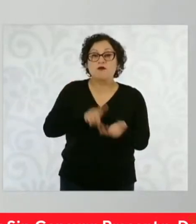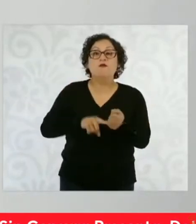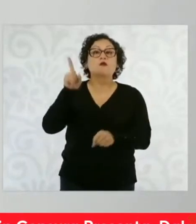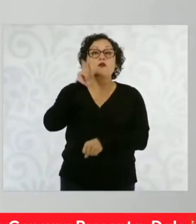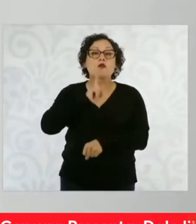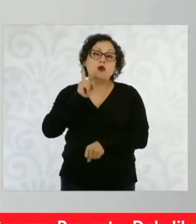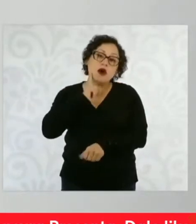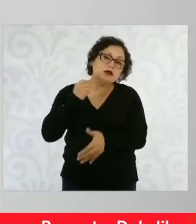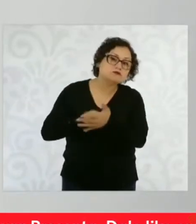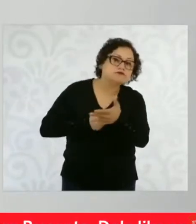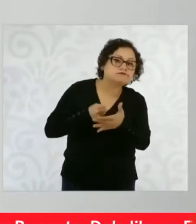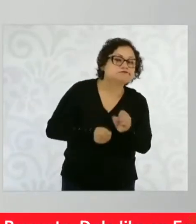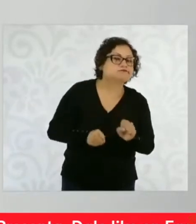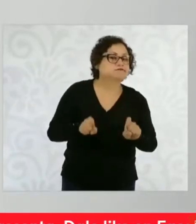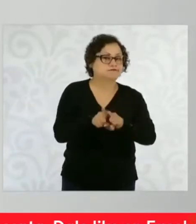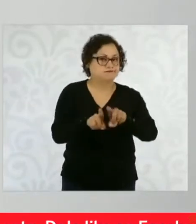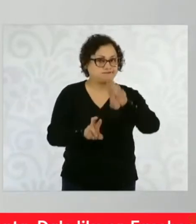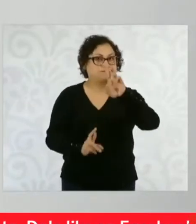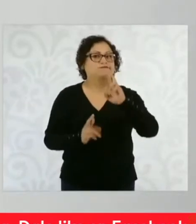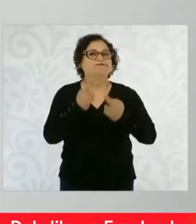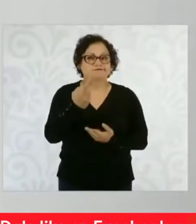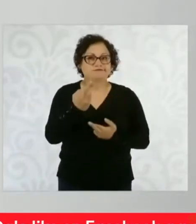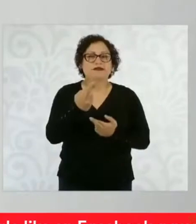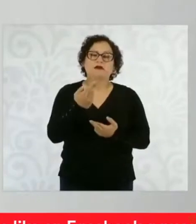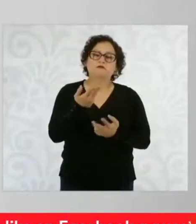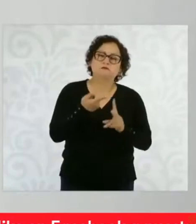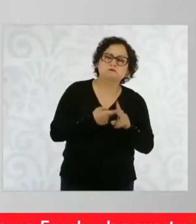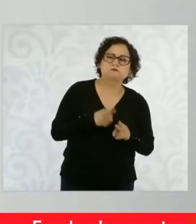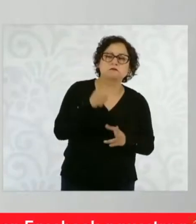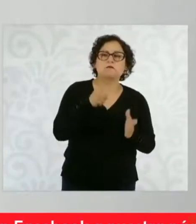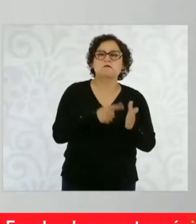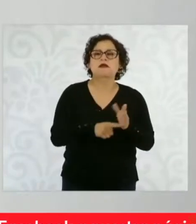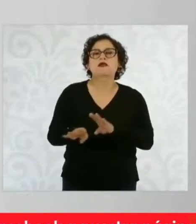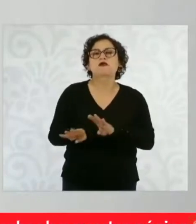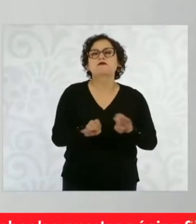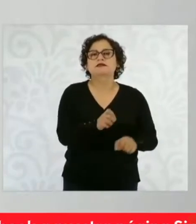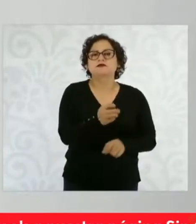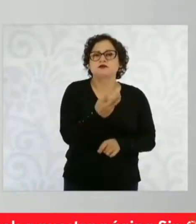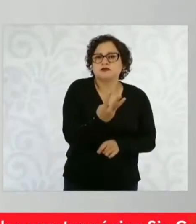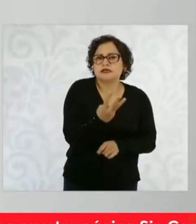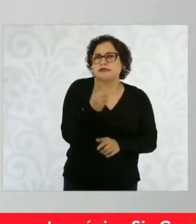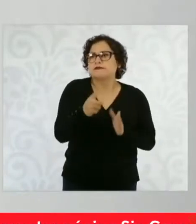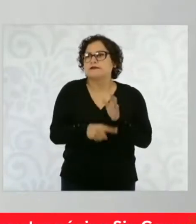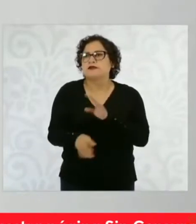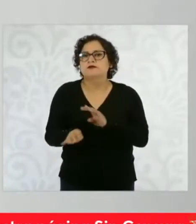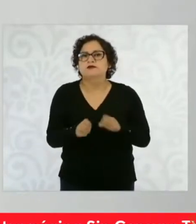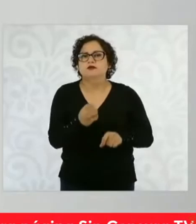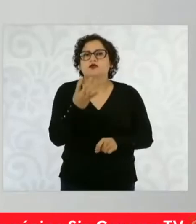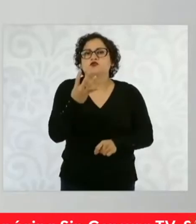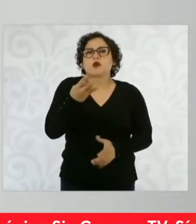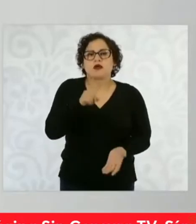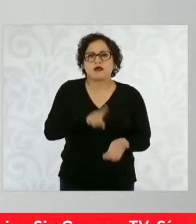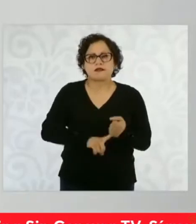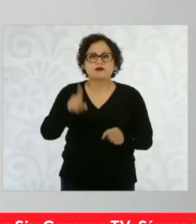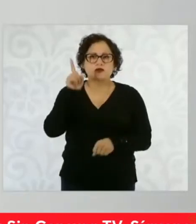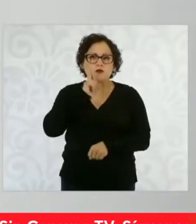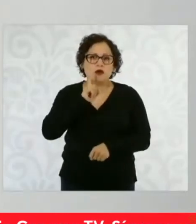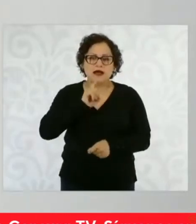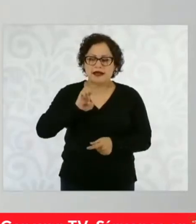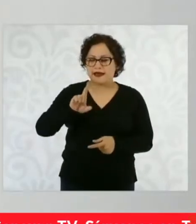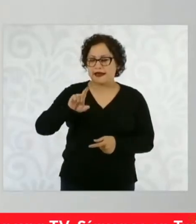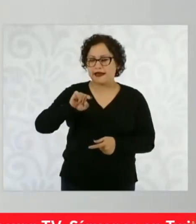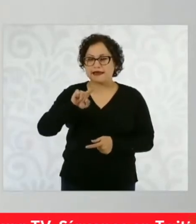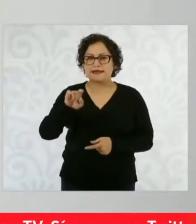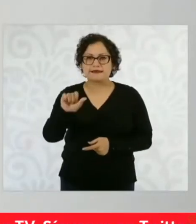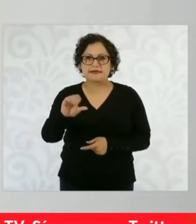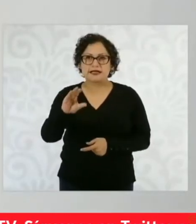movimiento desde el muy temprano 1903, 1904, mujeres como Elisa Acuña, Juana